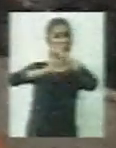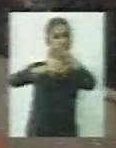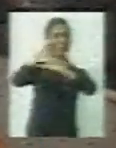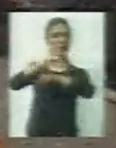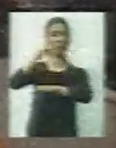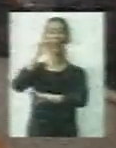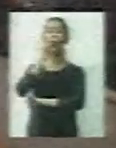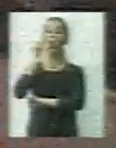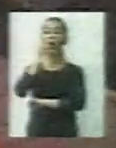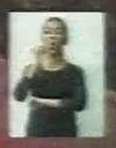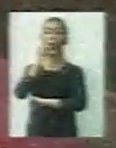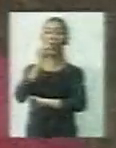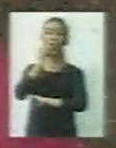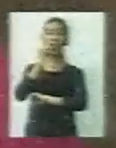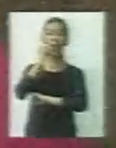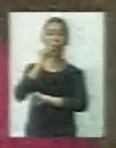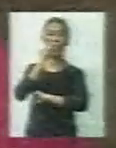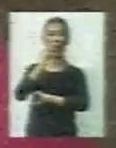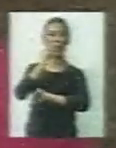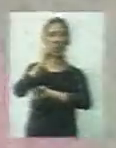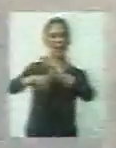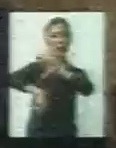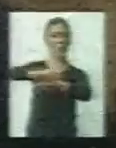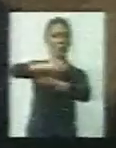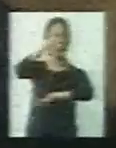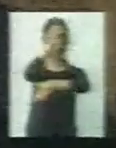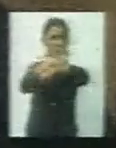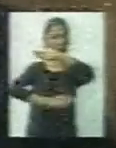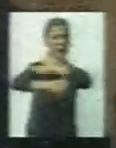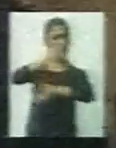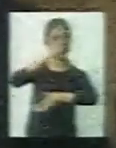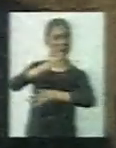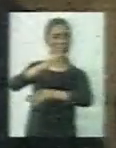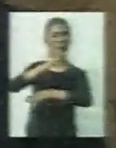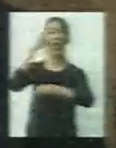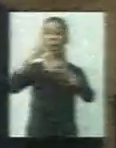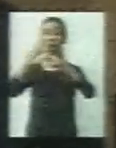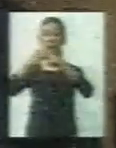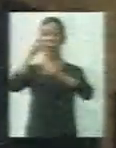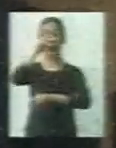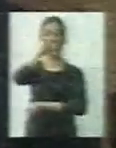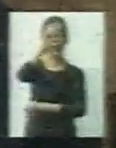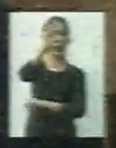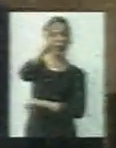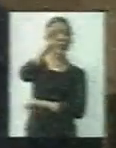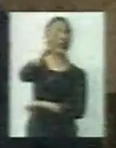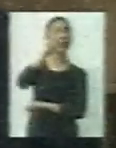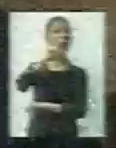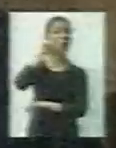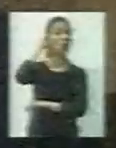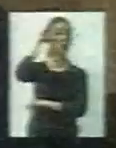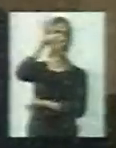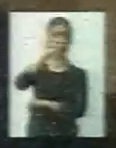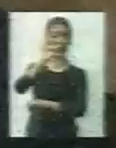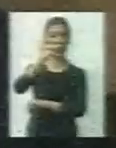ellos. Fútbol 7, de parálisis cerebral. Rodrigo Luque va a ser el único atleta de la provincia en